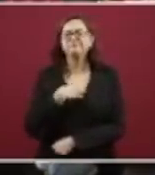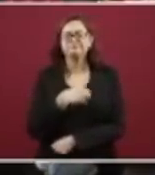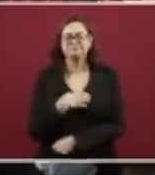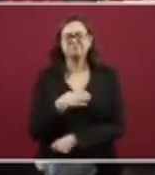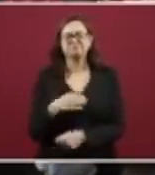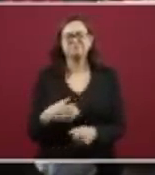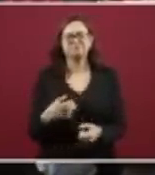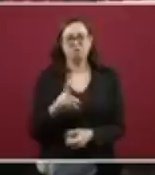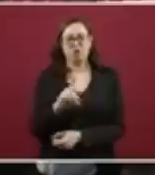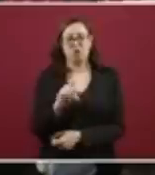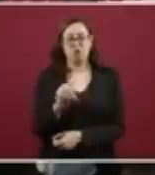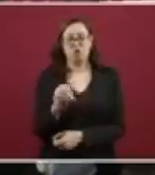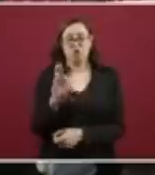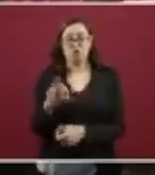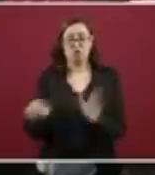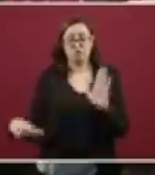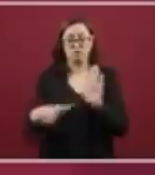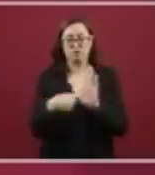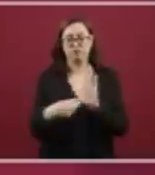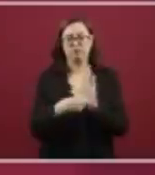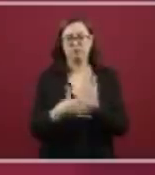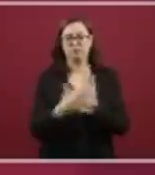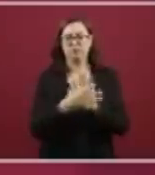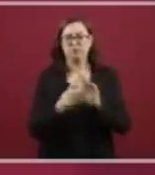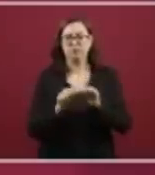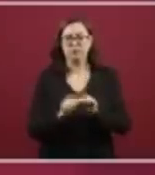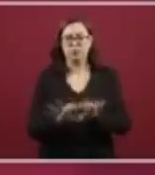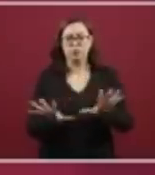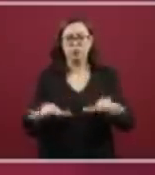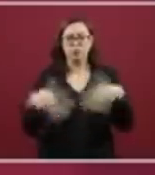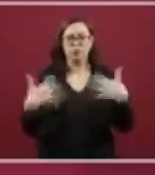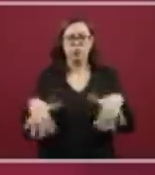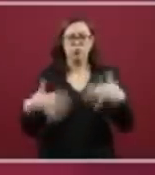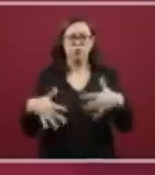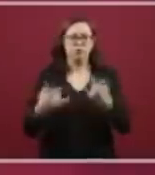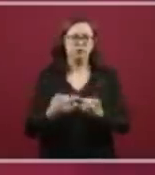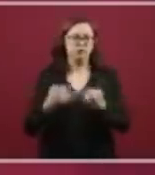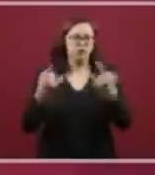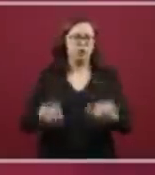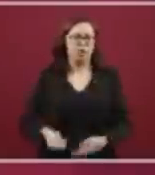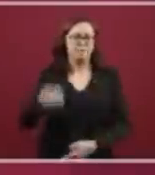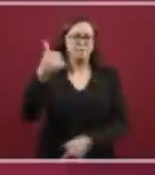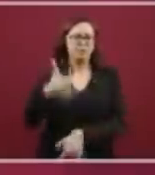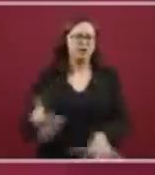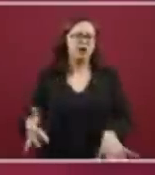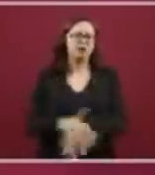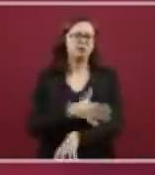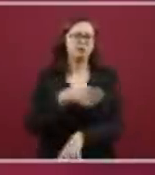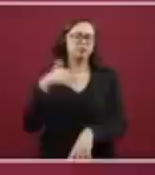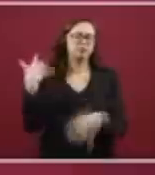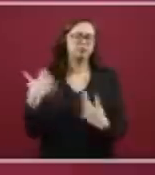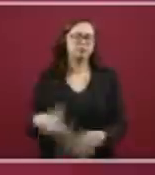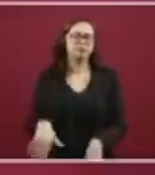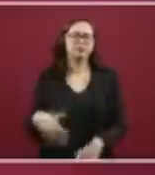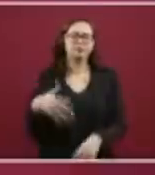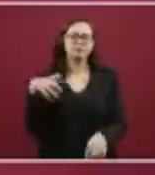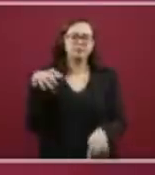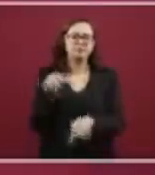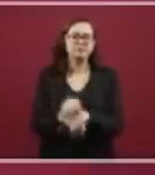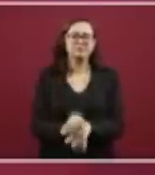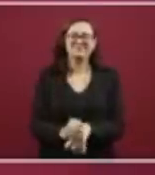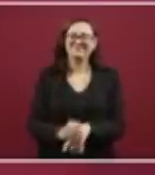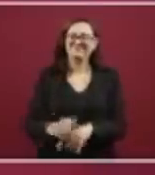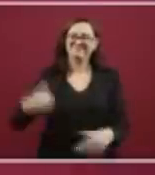Diario Oficial de una reforma histórica, una deuda, un pendiente que se